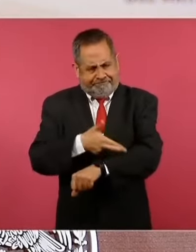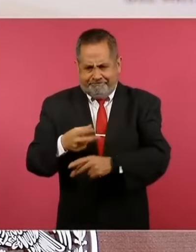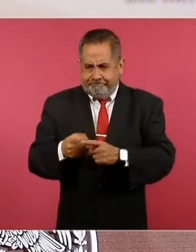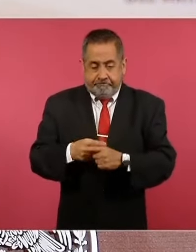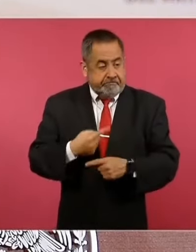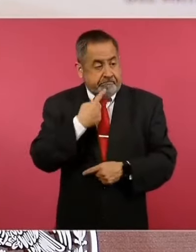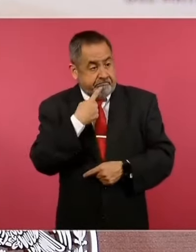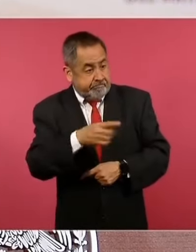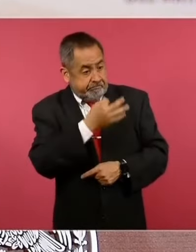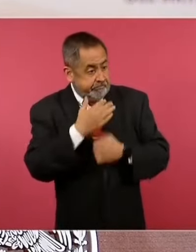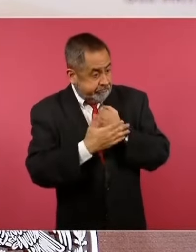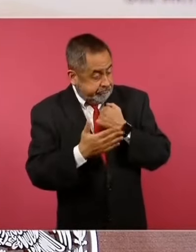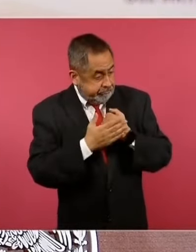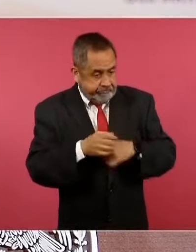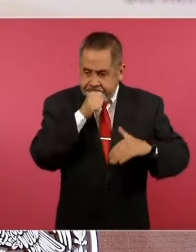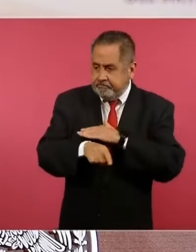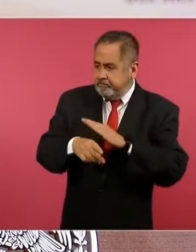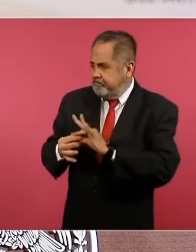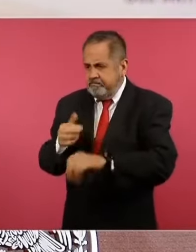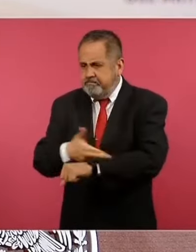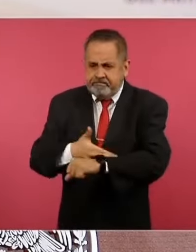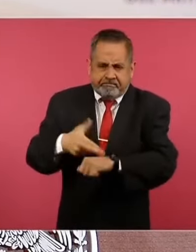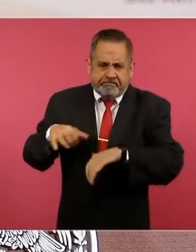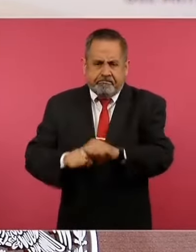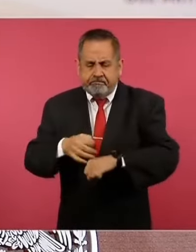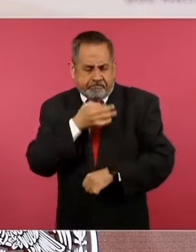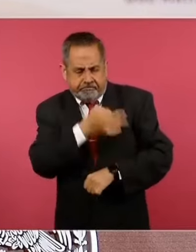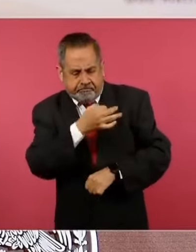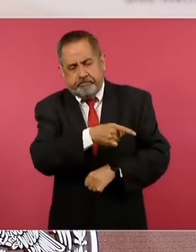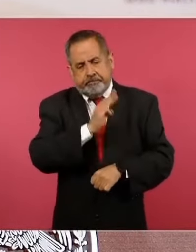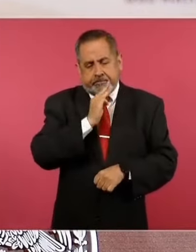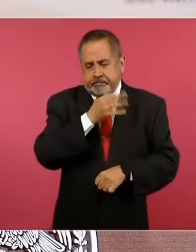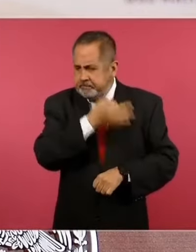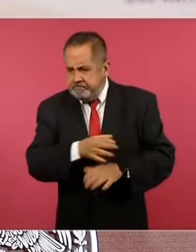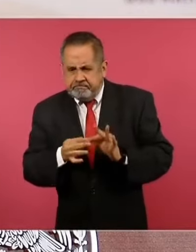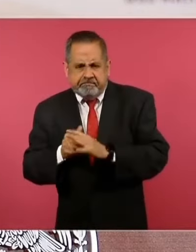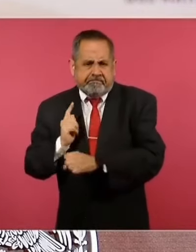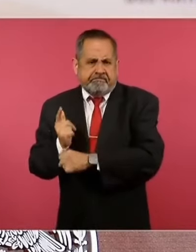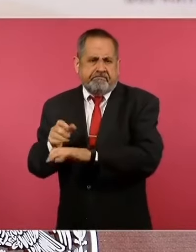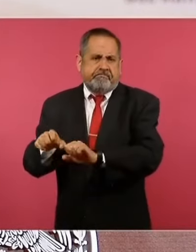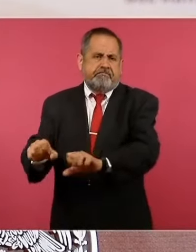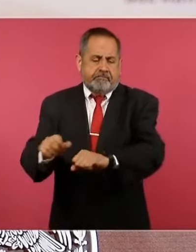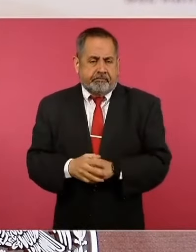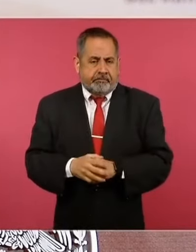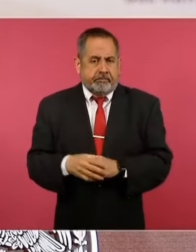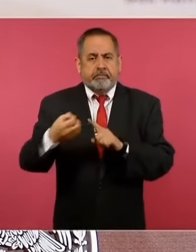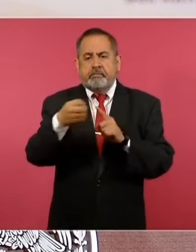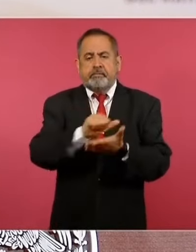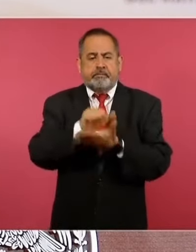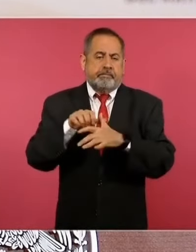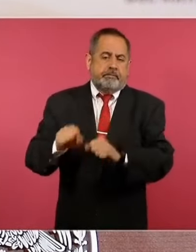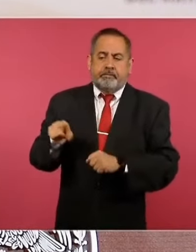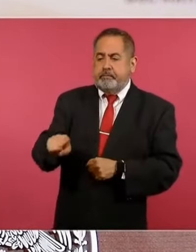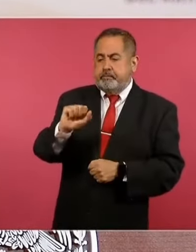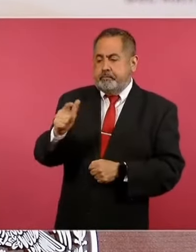a partir de la denuncia de la madre de la víctima y la mantuvo informada sobre todos los hechos que se fueron sucediendo. Respecto a las órdenes de aprehensión de los hermanos